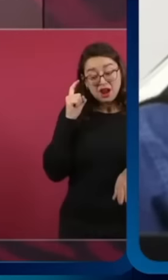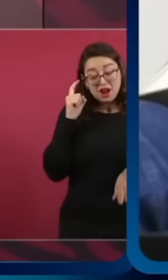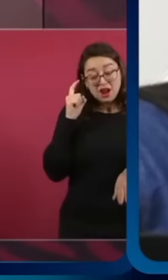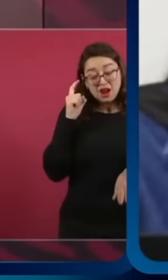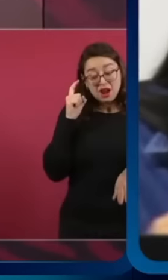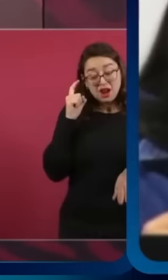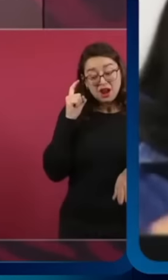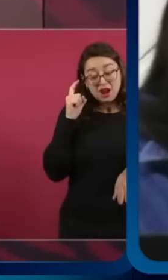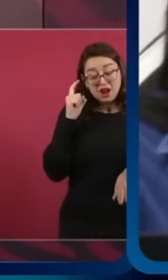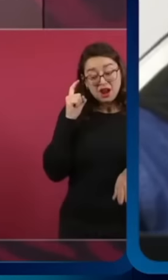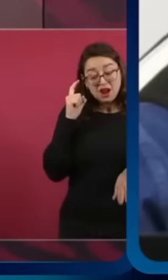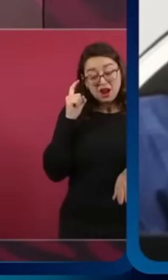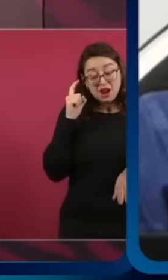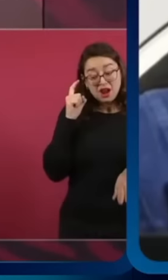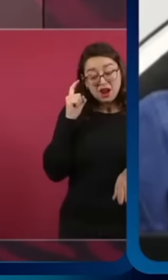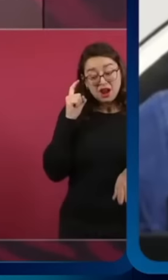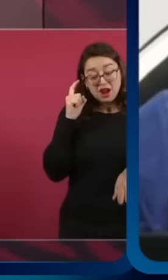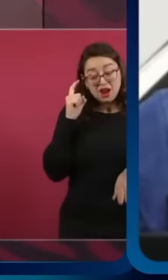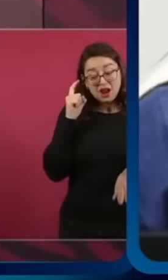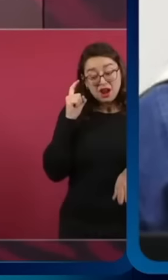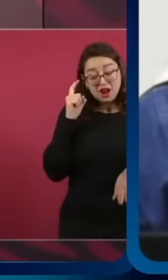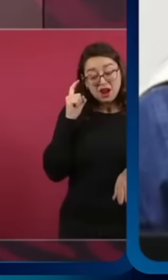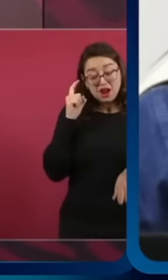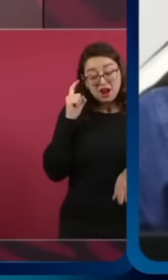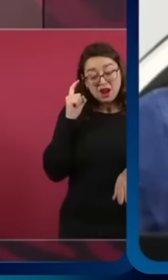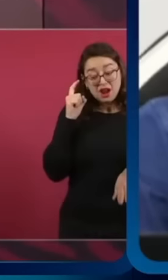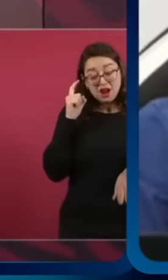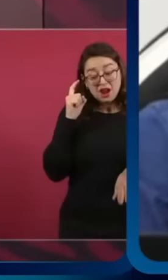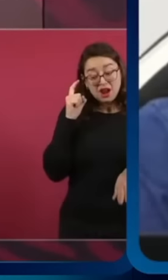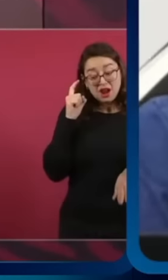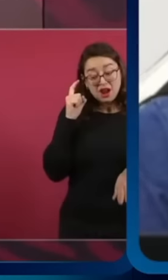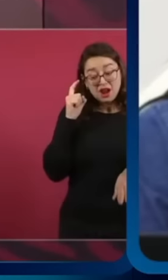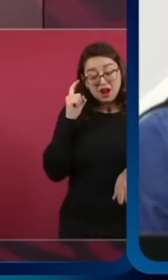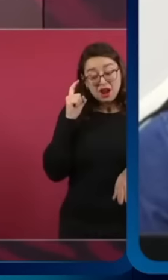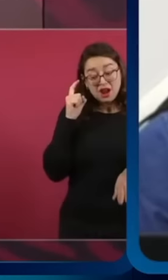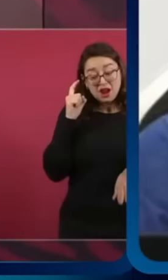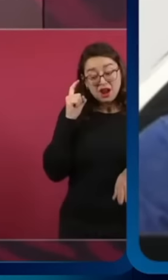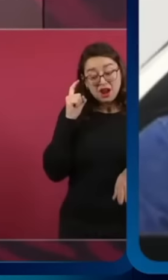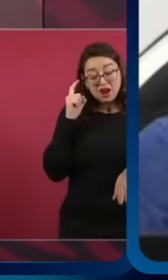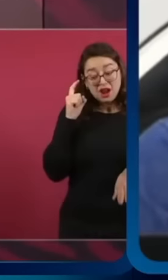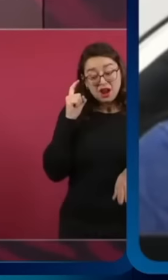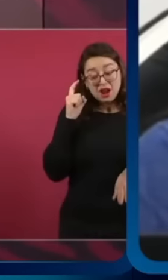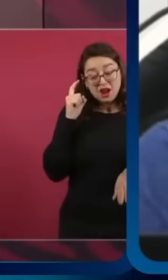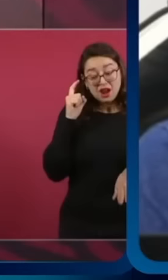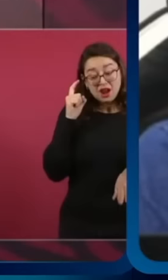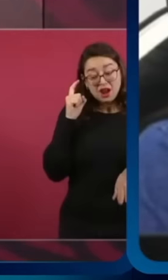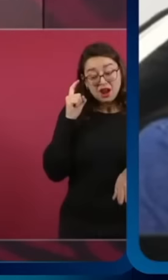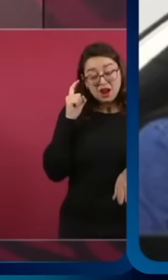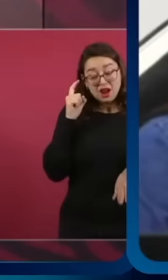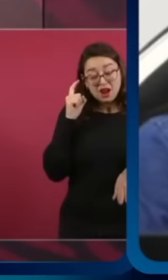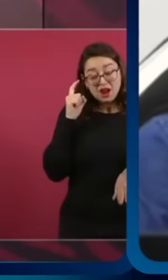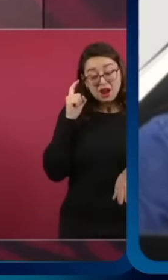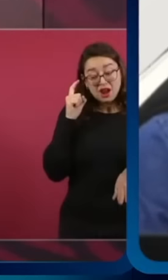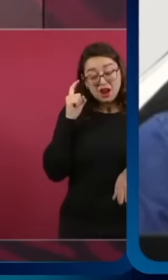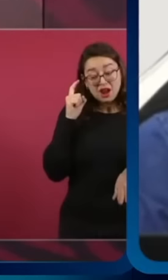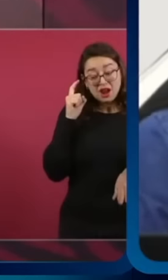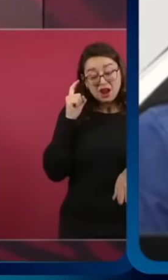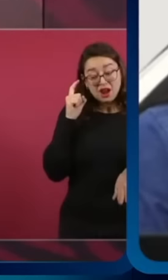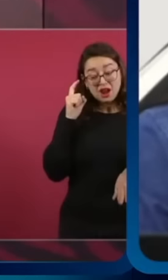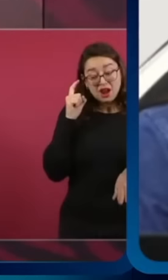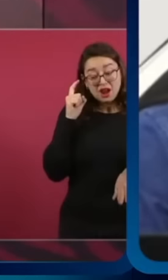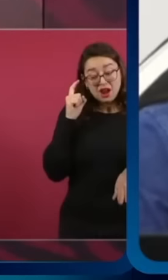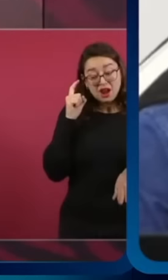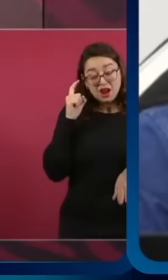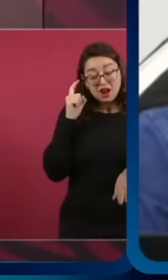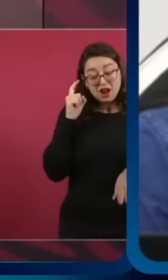tiene que tener el respaldo que se merece en las urnas, ustedes saben a lo que me refiero, y ni un paso atrás,